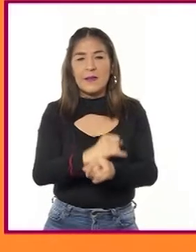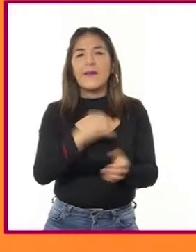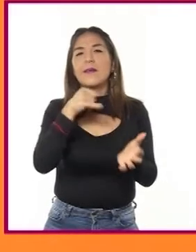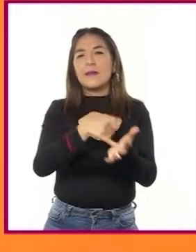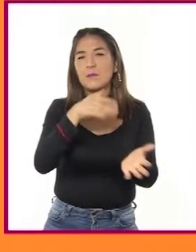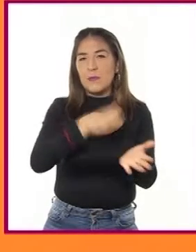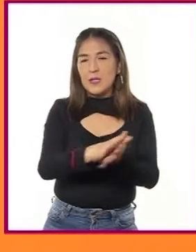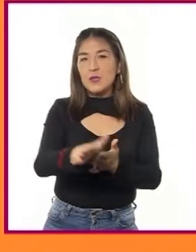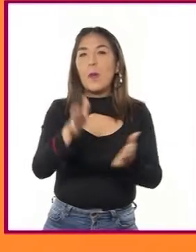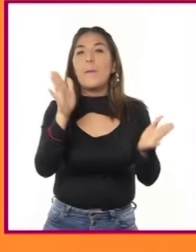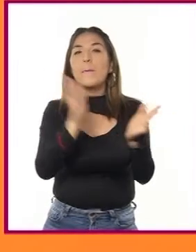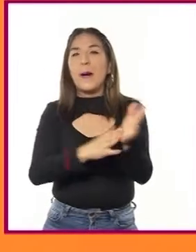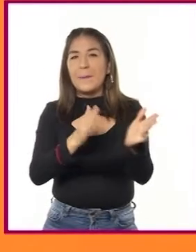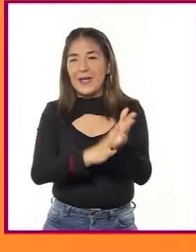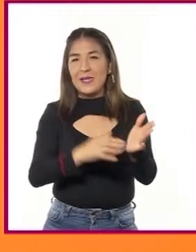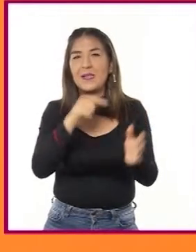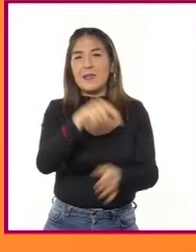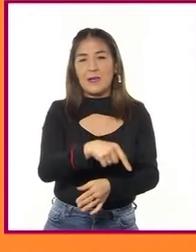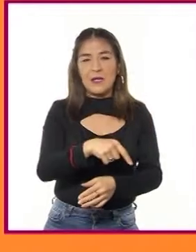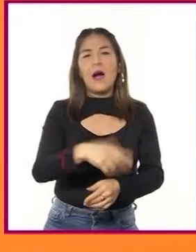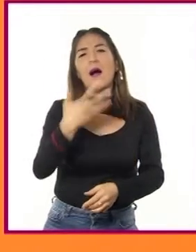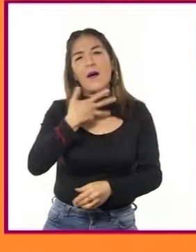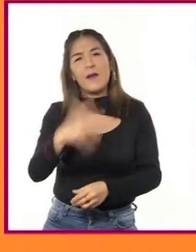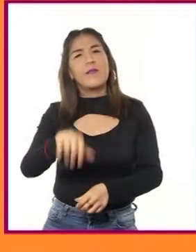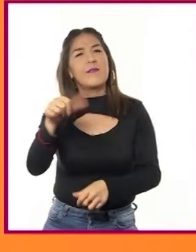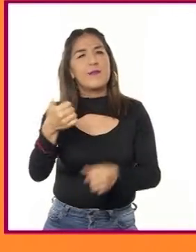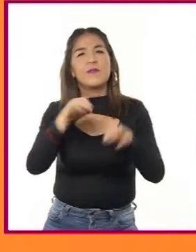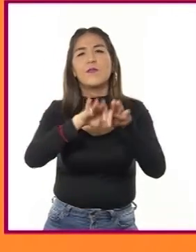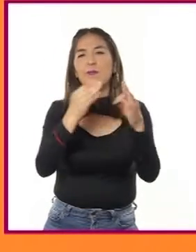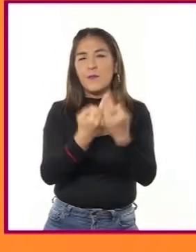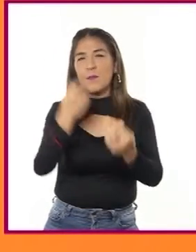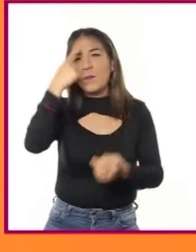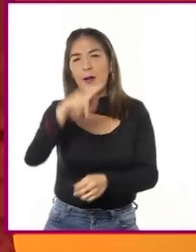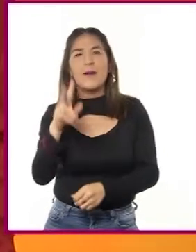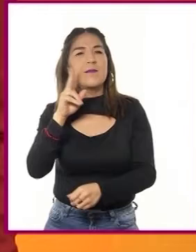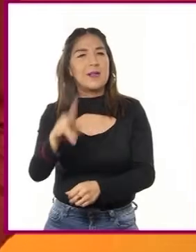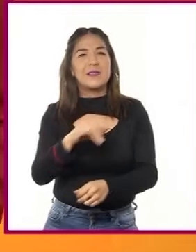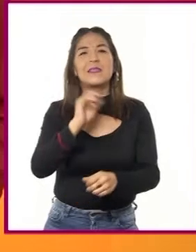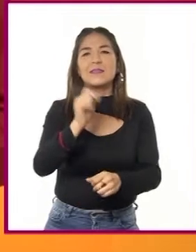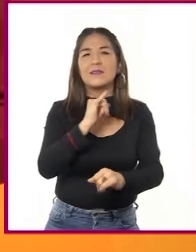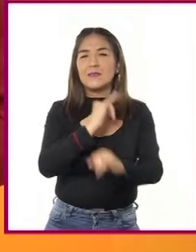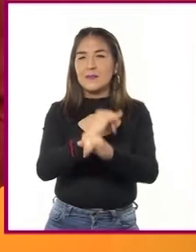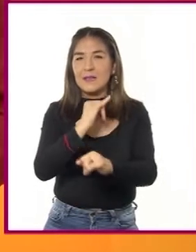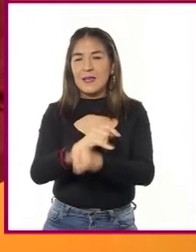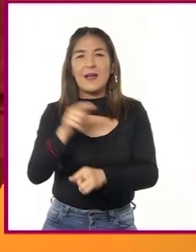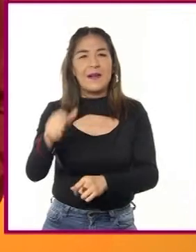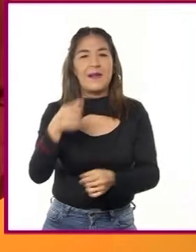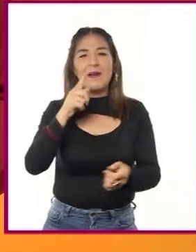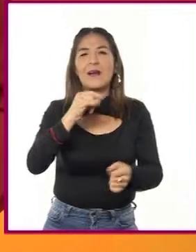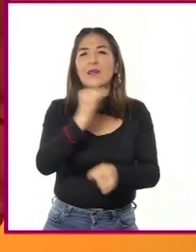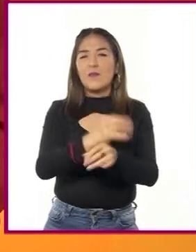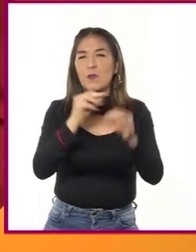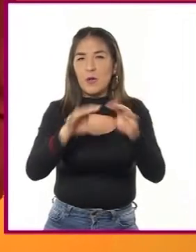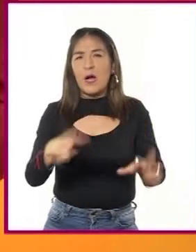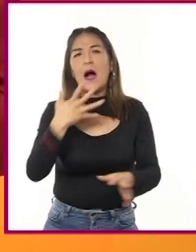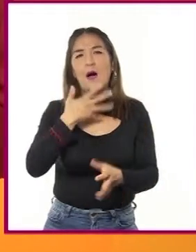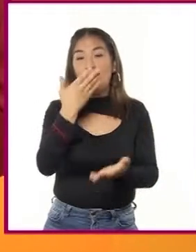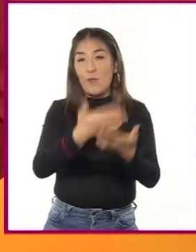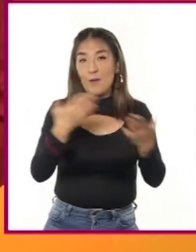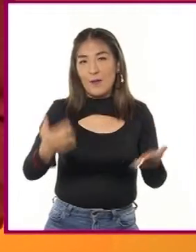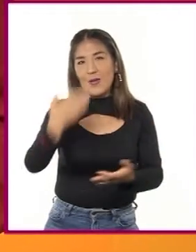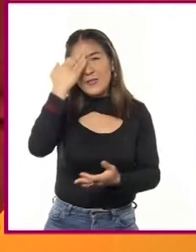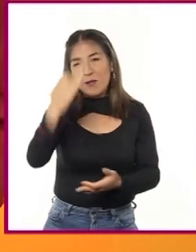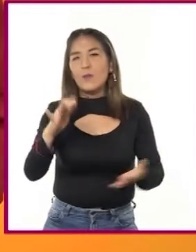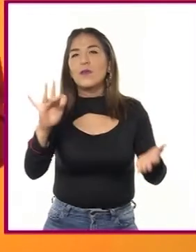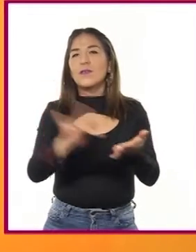impresión en papel, aunque existen otras formas de acceder a la información. En la actualidad usamos dispositivos